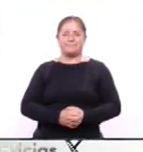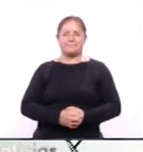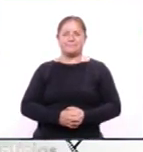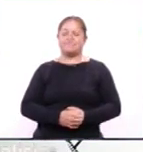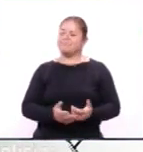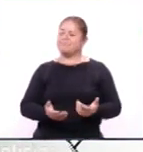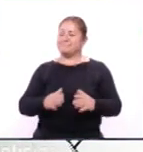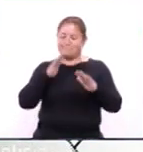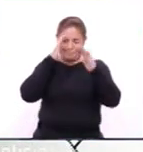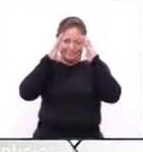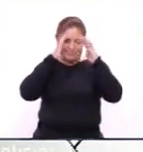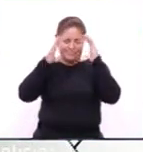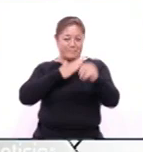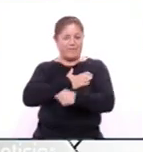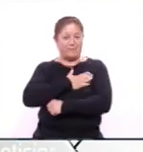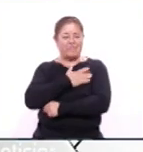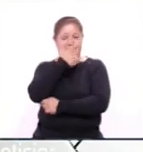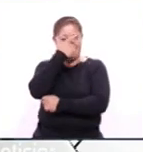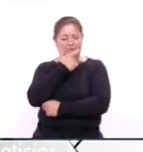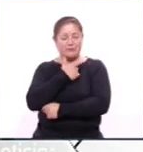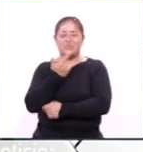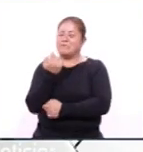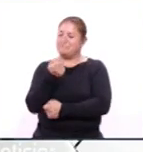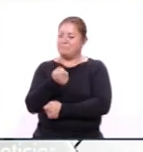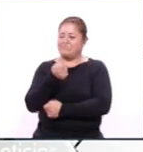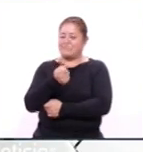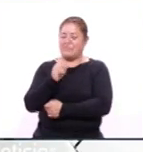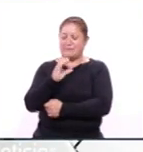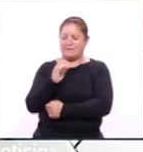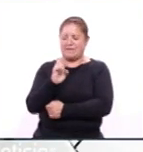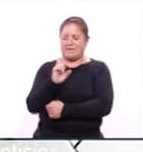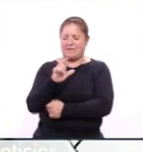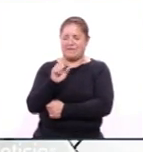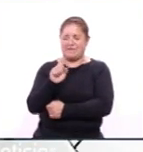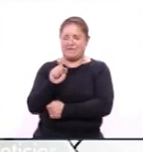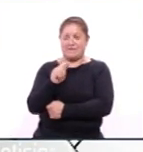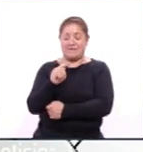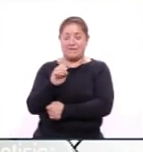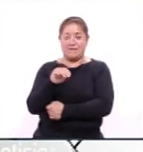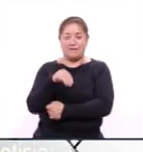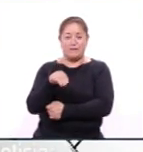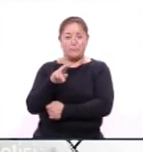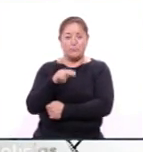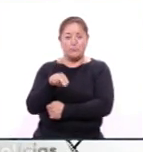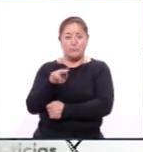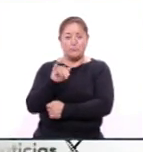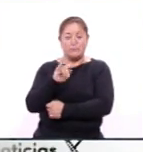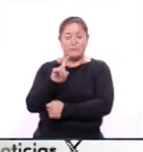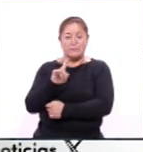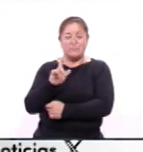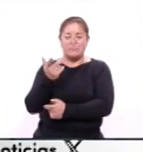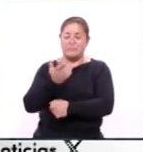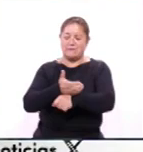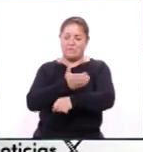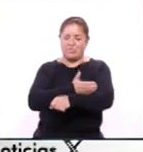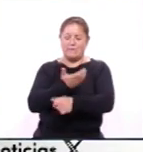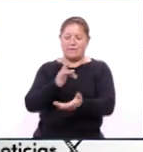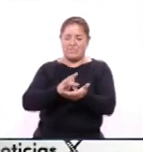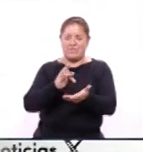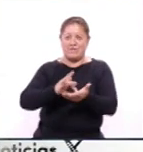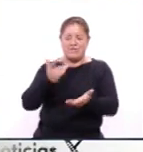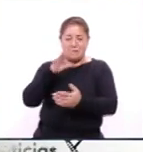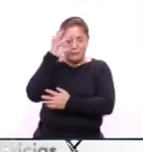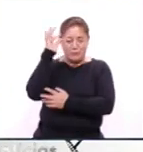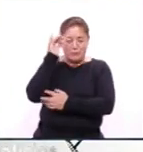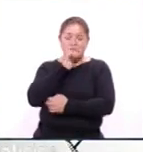¿Qué tal? Muy buenas noches. Les saluda Celeste Muñiz. Le agradezco que nos esté acompañando en esta tercera emisión de Coracyt Noticias.